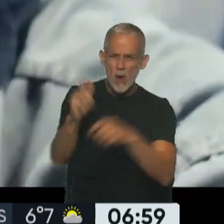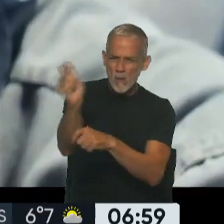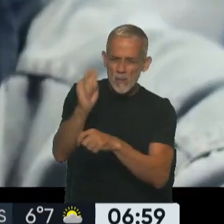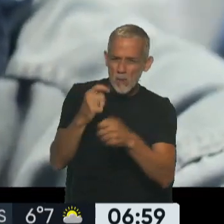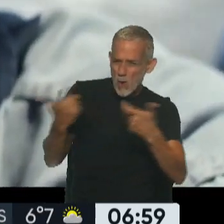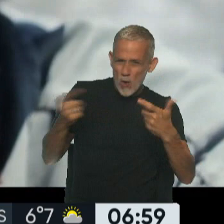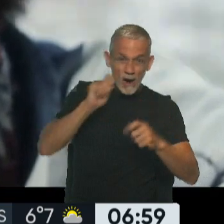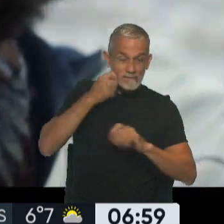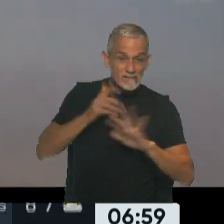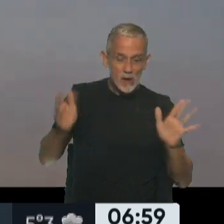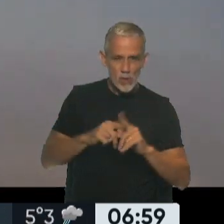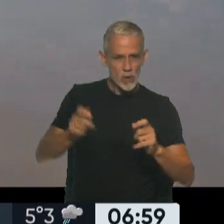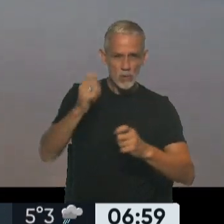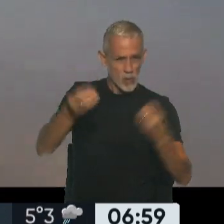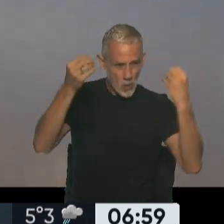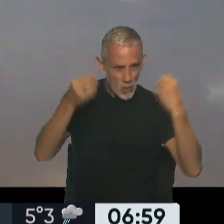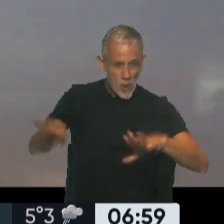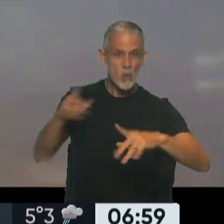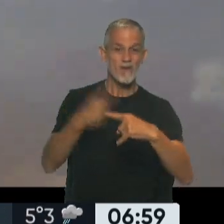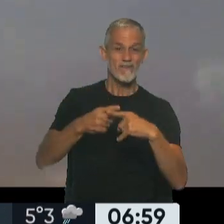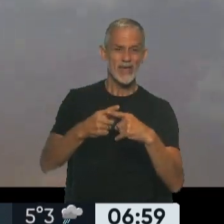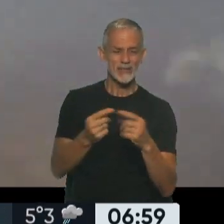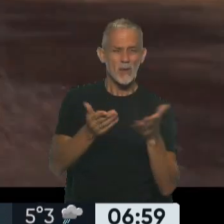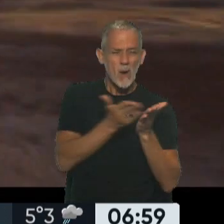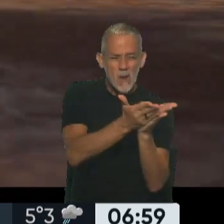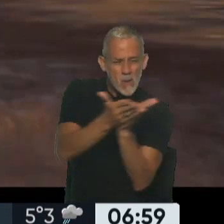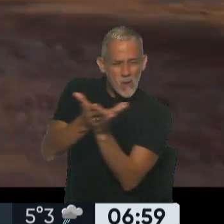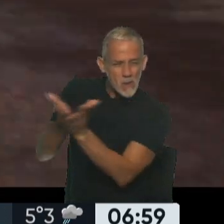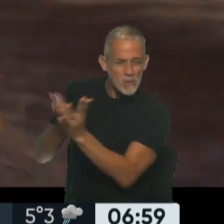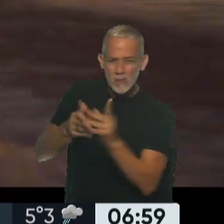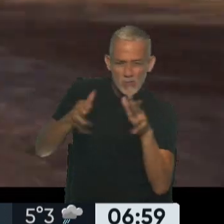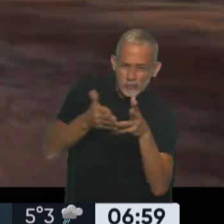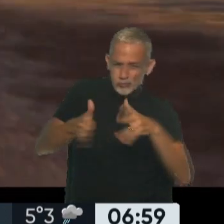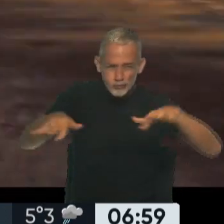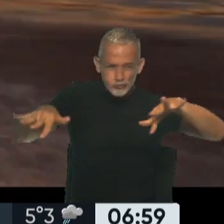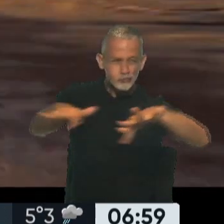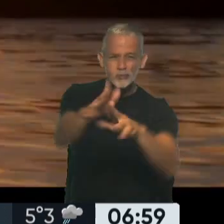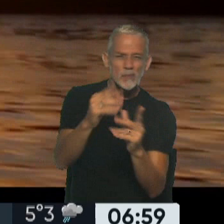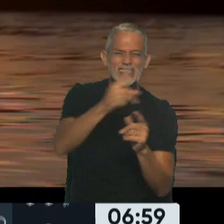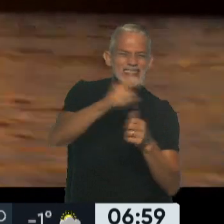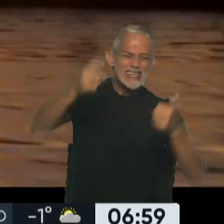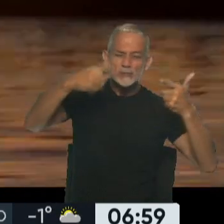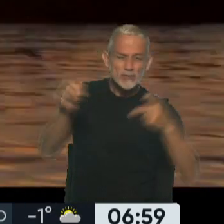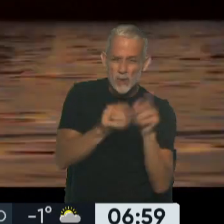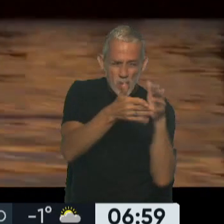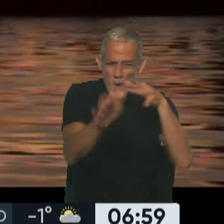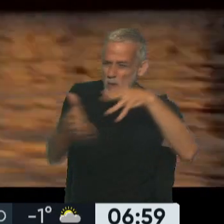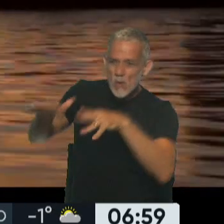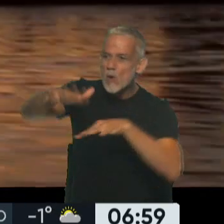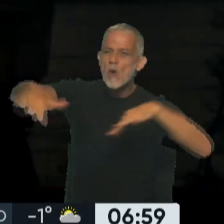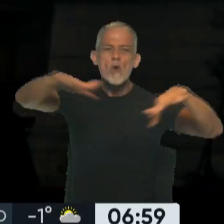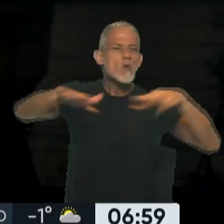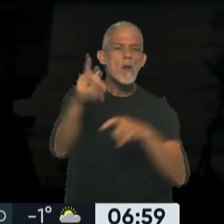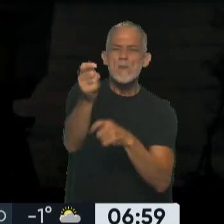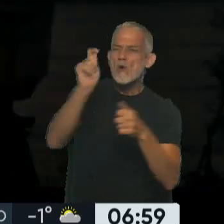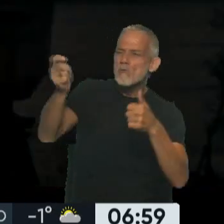cuando dicen, bueno, arrancó la fiesta y salen cientos y cientos de lanchas juntos, cada uno de los pescadores a buscar el lugar donde él